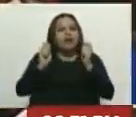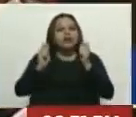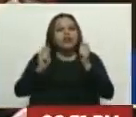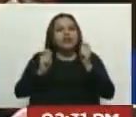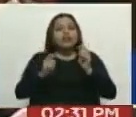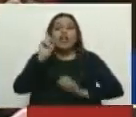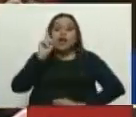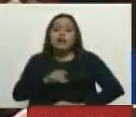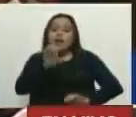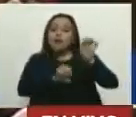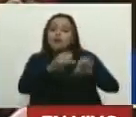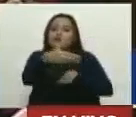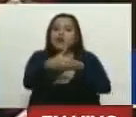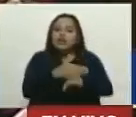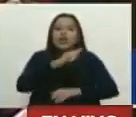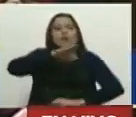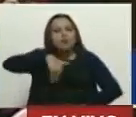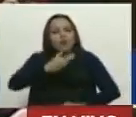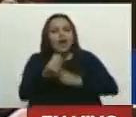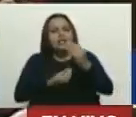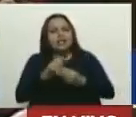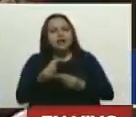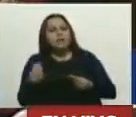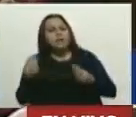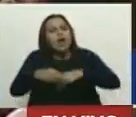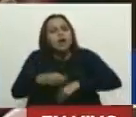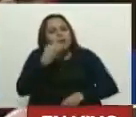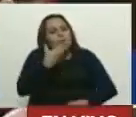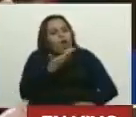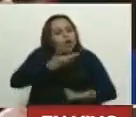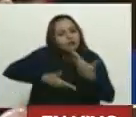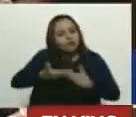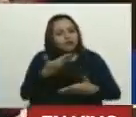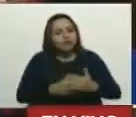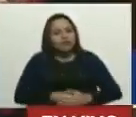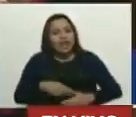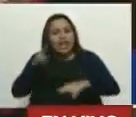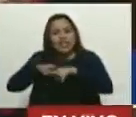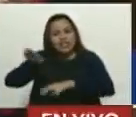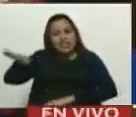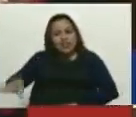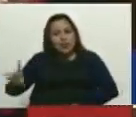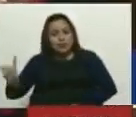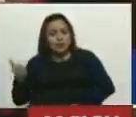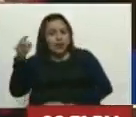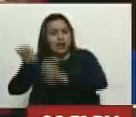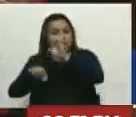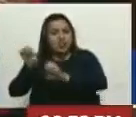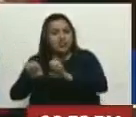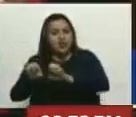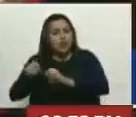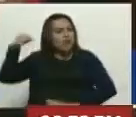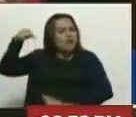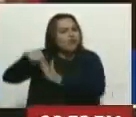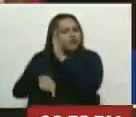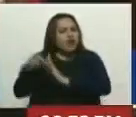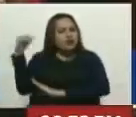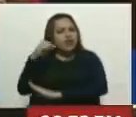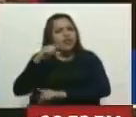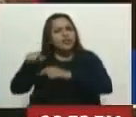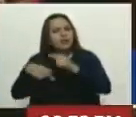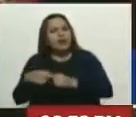pronóstico puede ser más amable. Él pasó de ser un niño con un primer diagnóstico moderado a severo a ser un